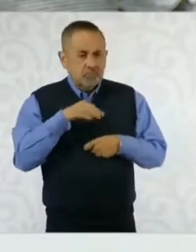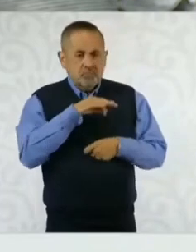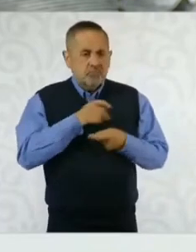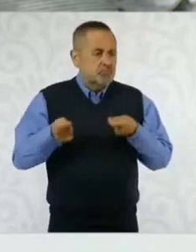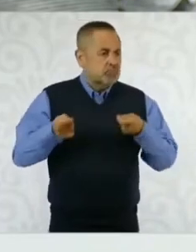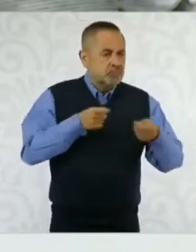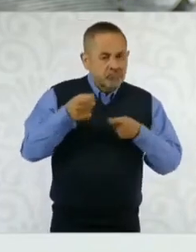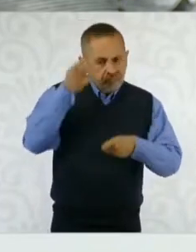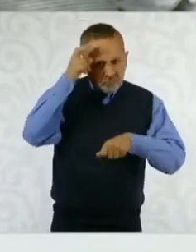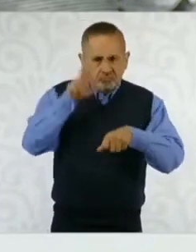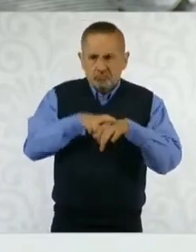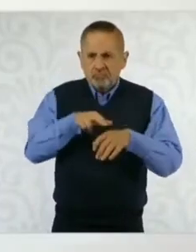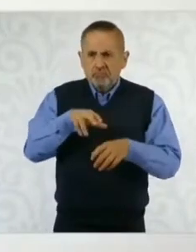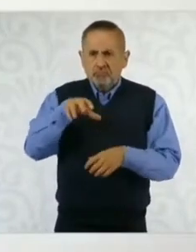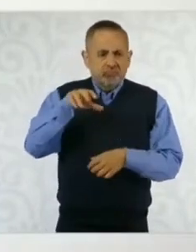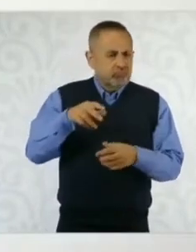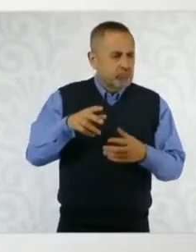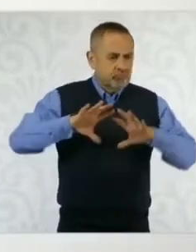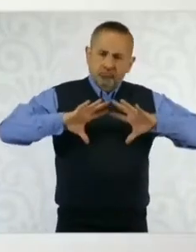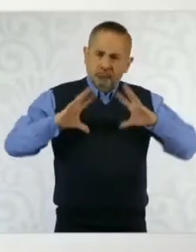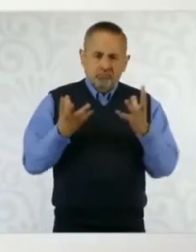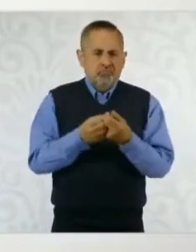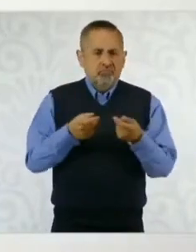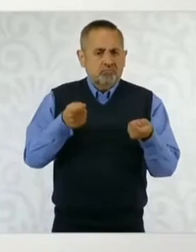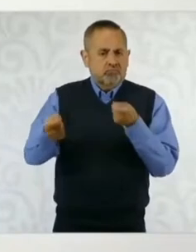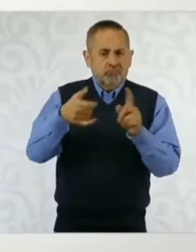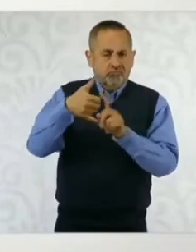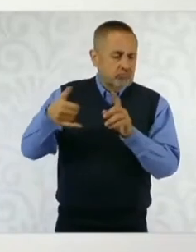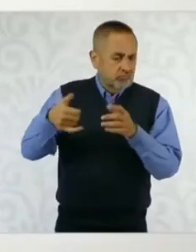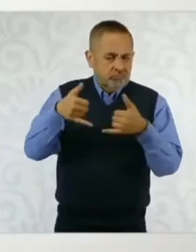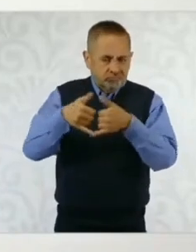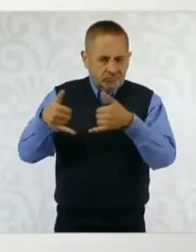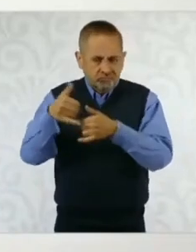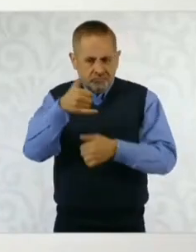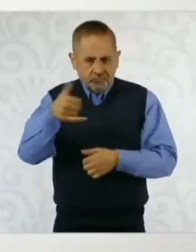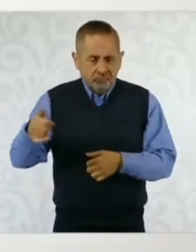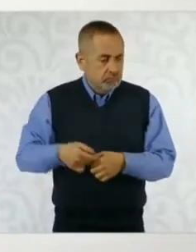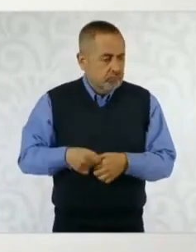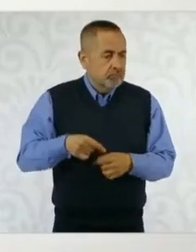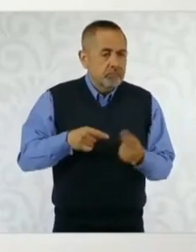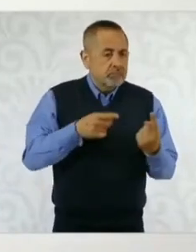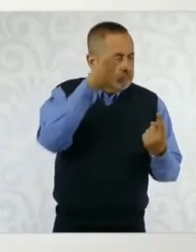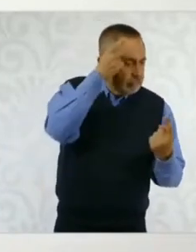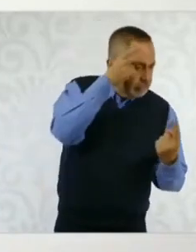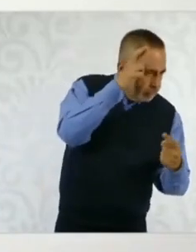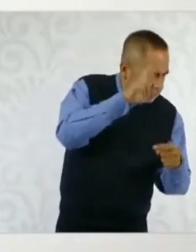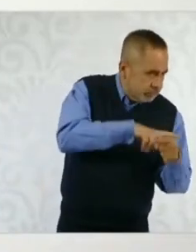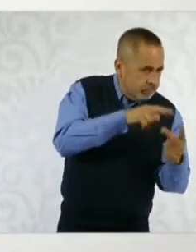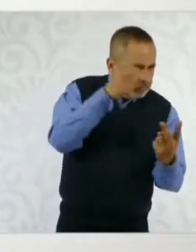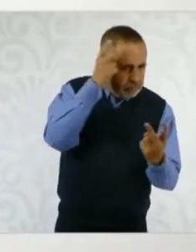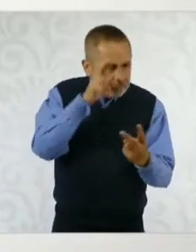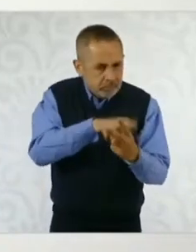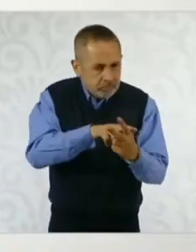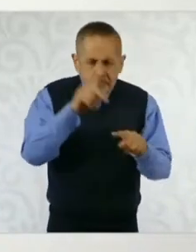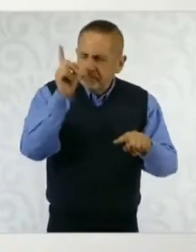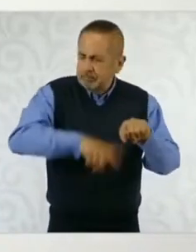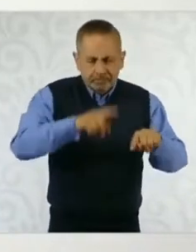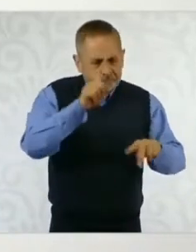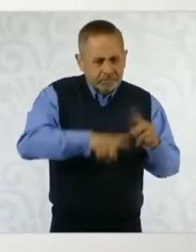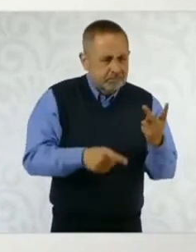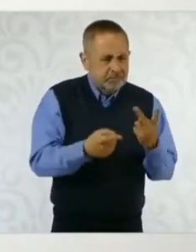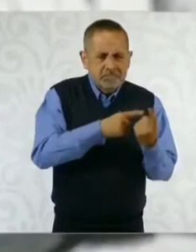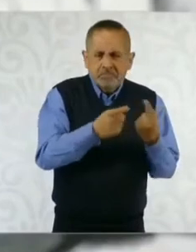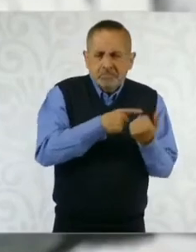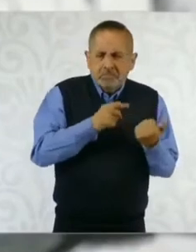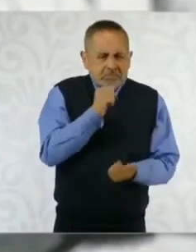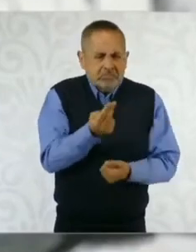la dirección, la rectoría del Infonavit, que desaparezcan 2 direcciones que no tienen sentido, que